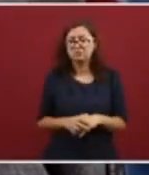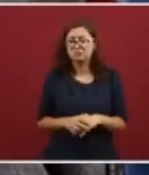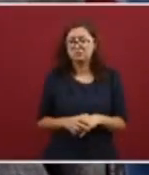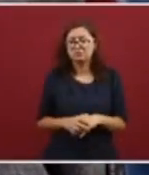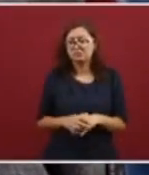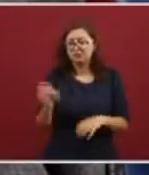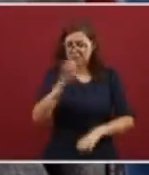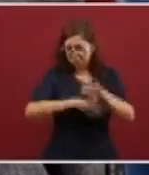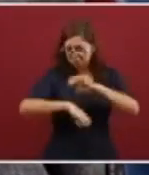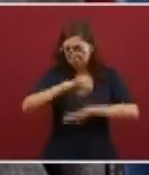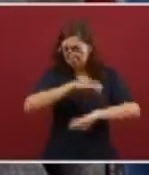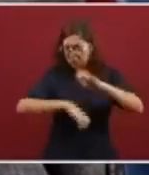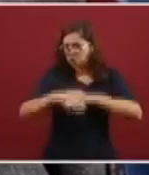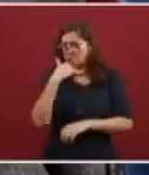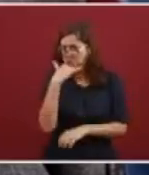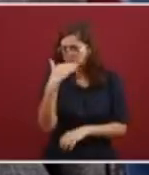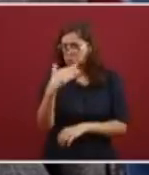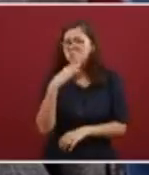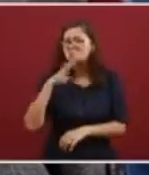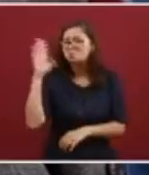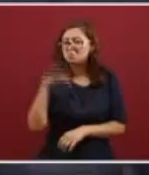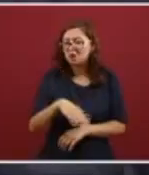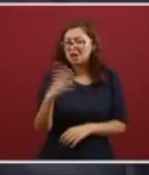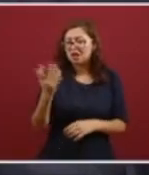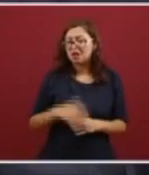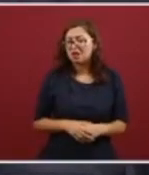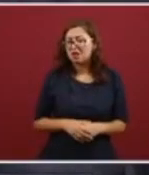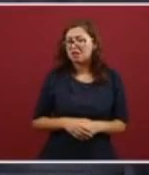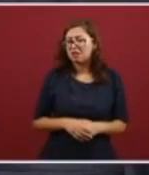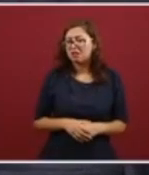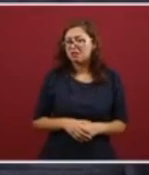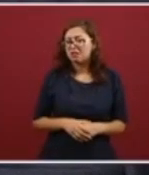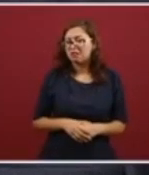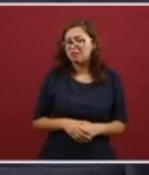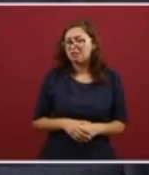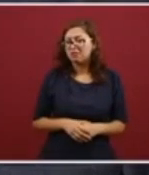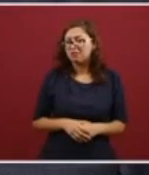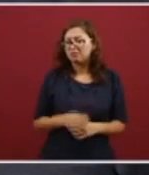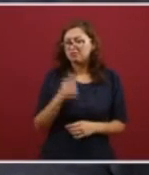tolerancia a las empresas que no respondan?